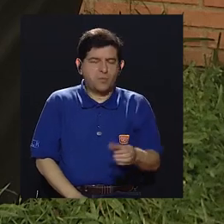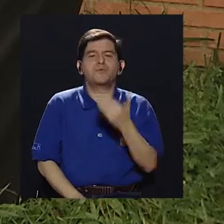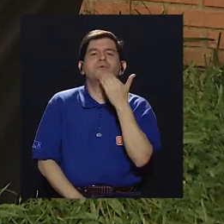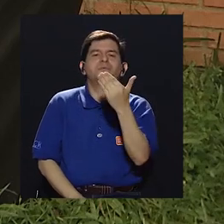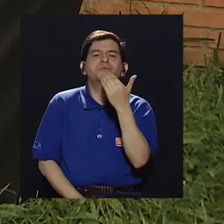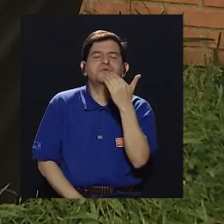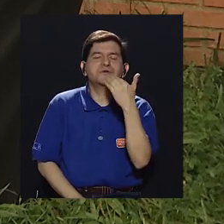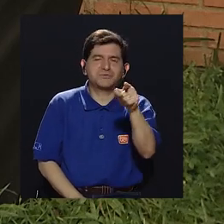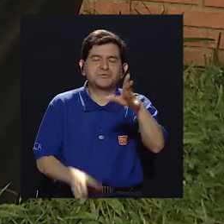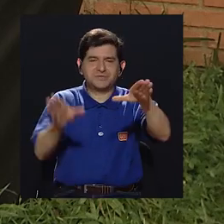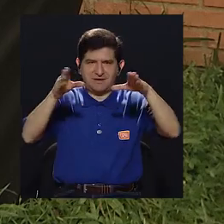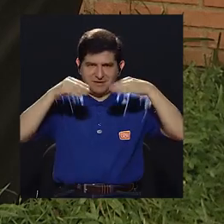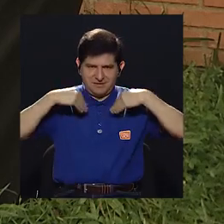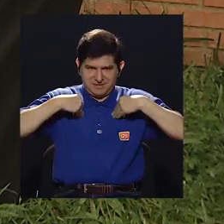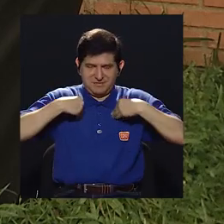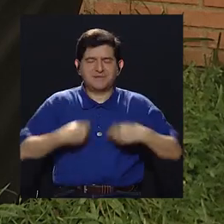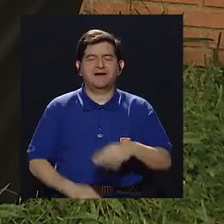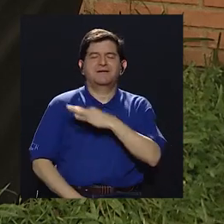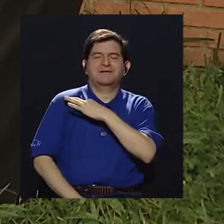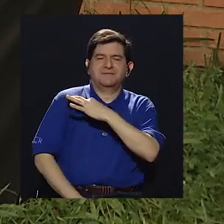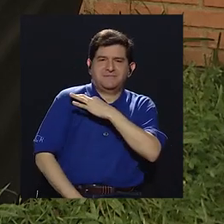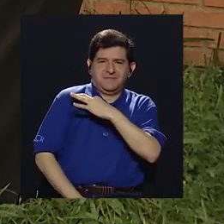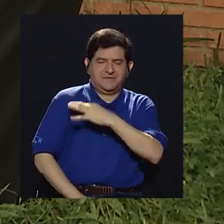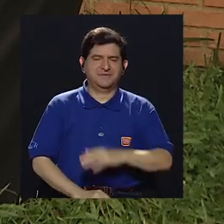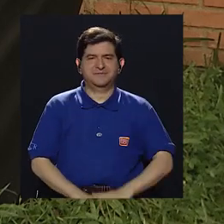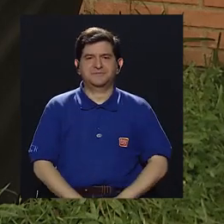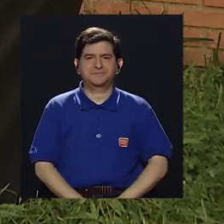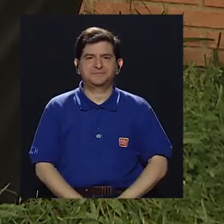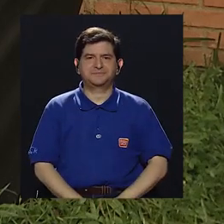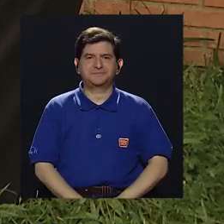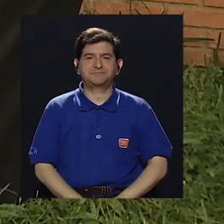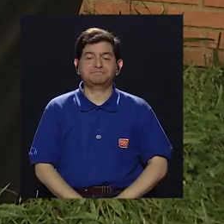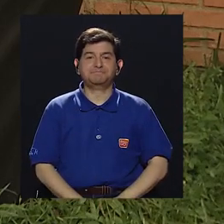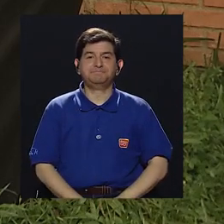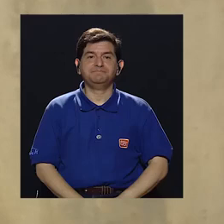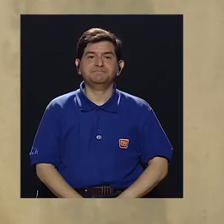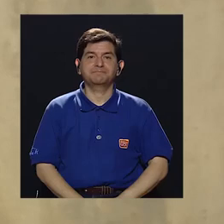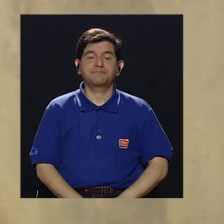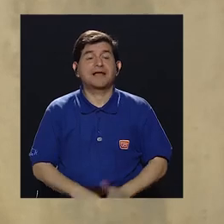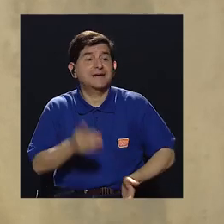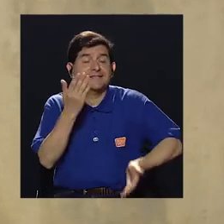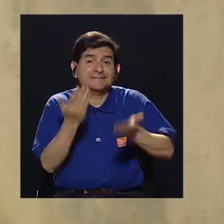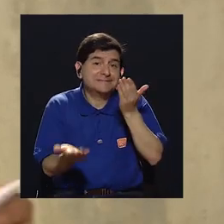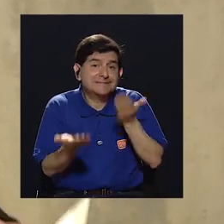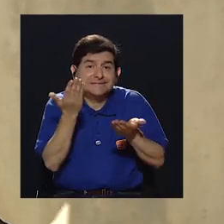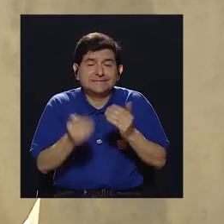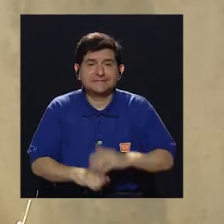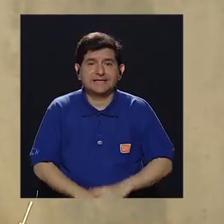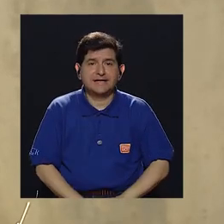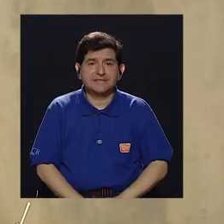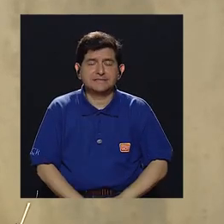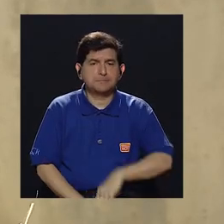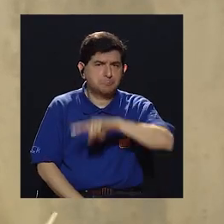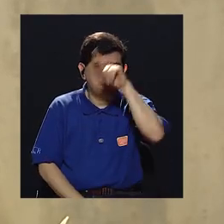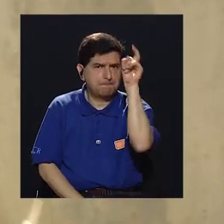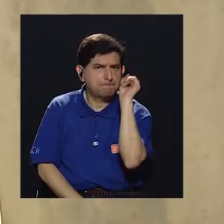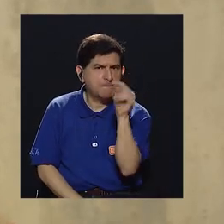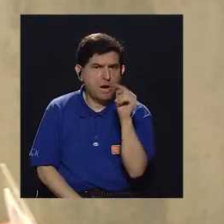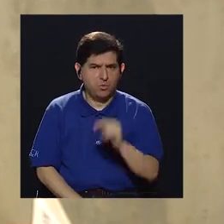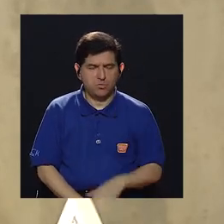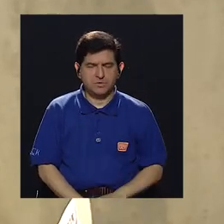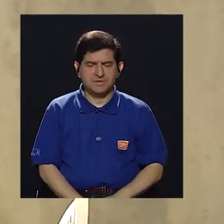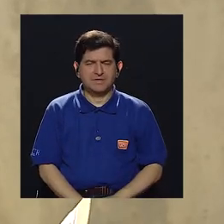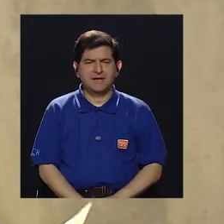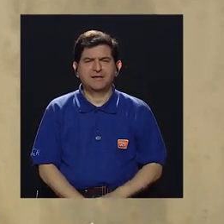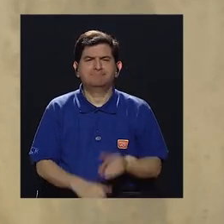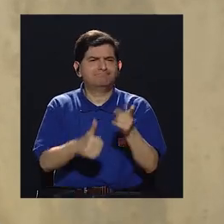muchísimas gracias por haber aceptado la invitación. Un placer. Y bueno, tal vez la pregunta que